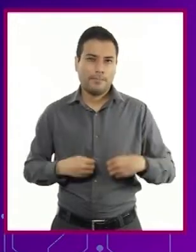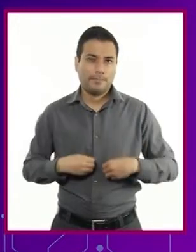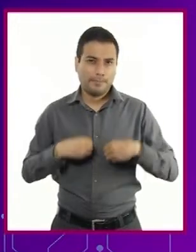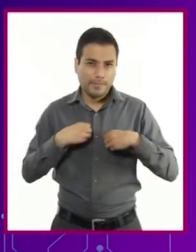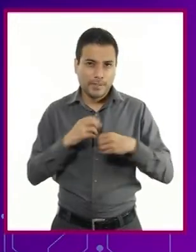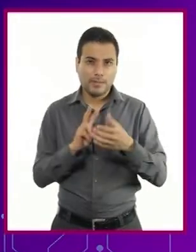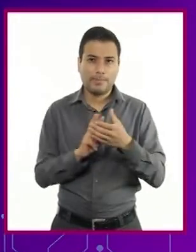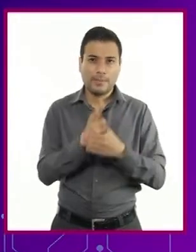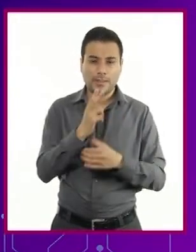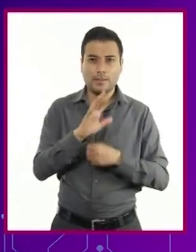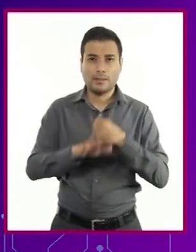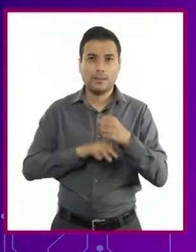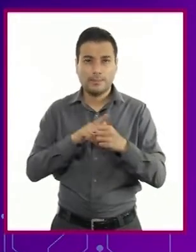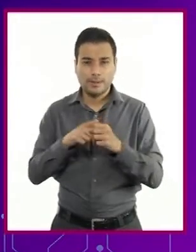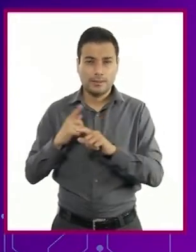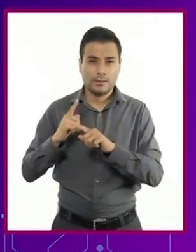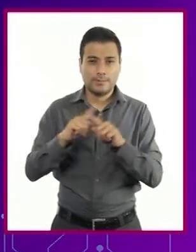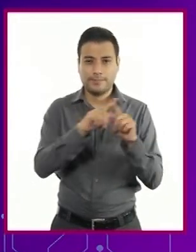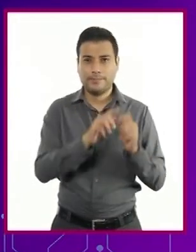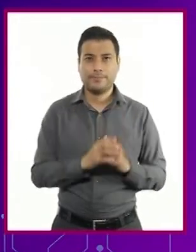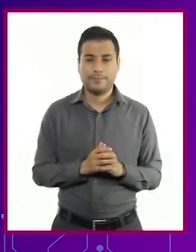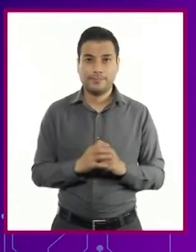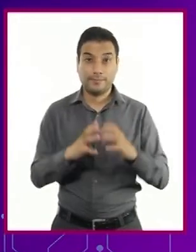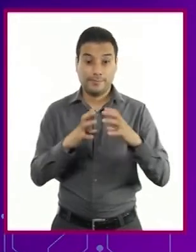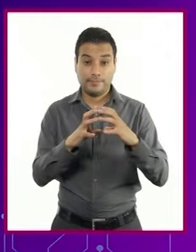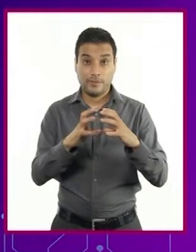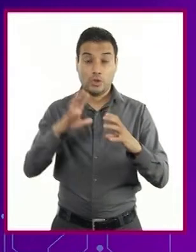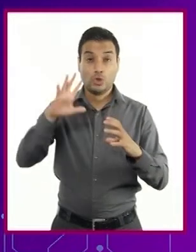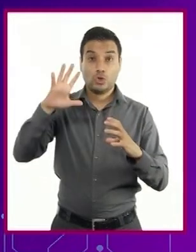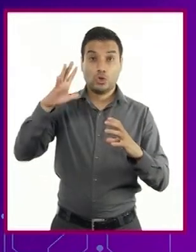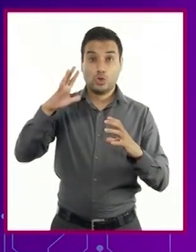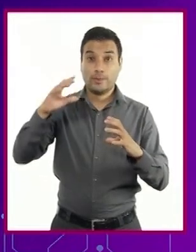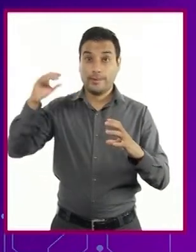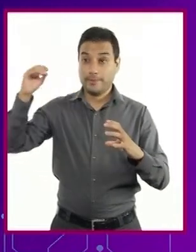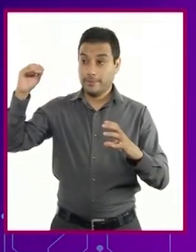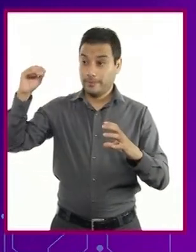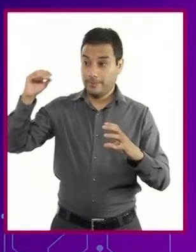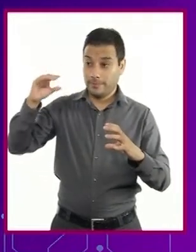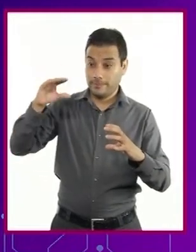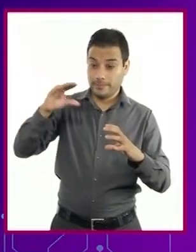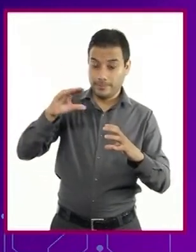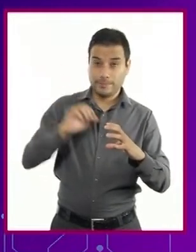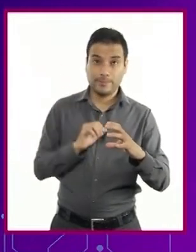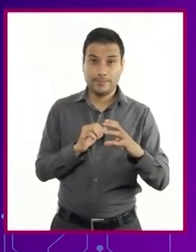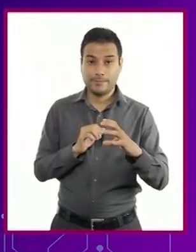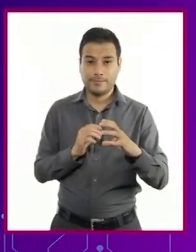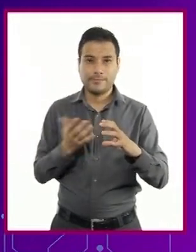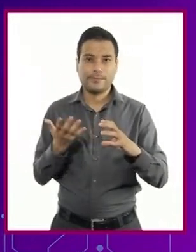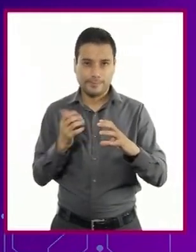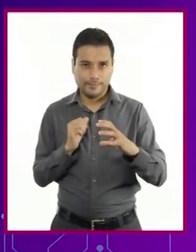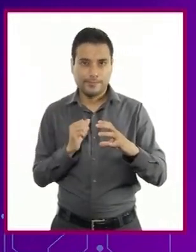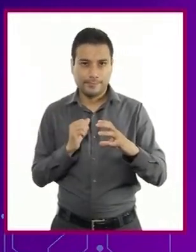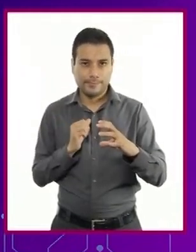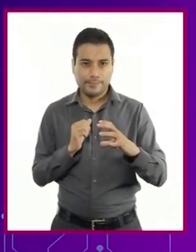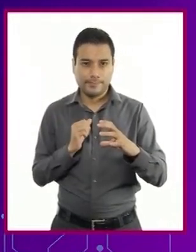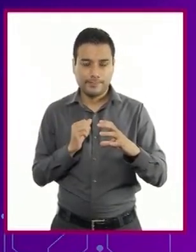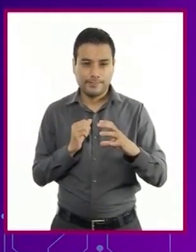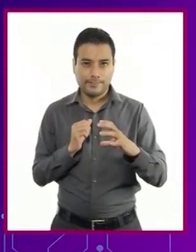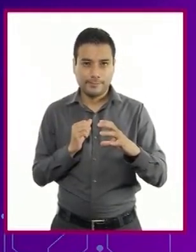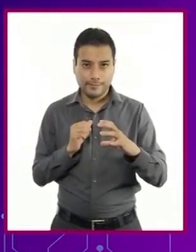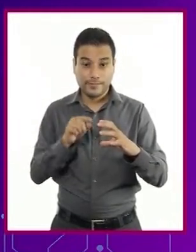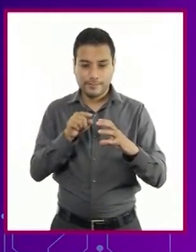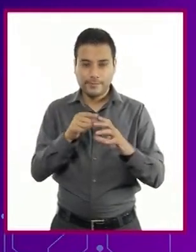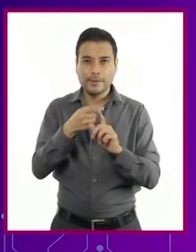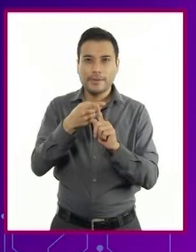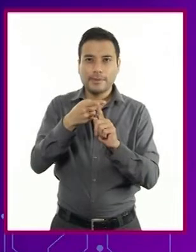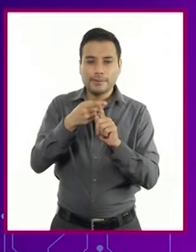La atmósfera captura algunos de los rayos del sol que llegan a la corteza terrestre, manteniéndolos dentro de ella, para conseguir una